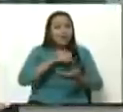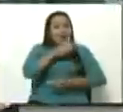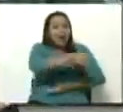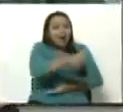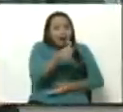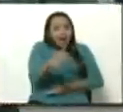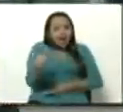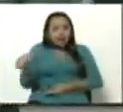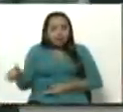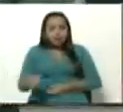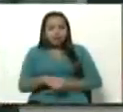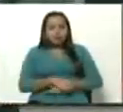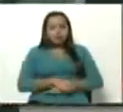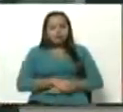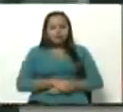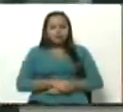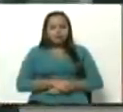parroquia.